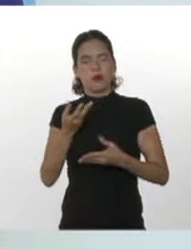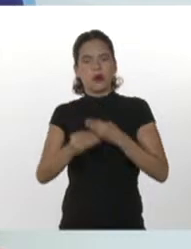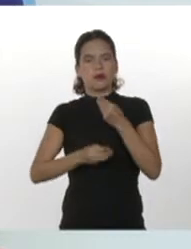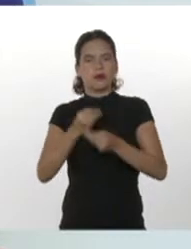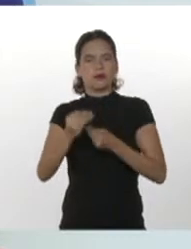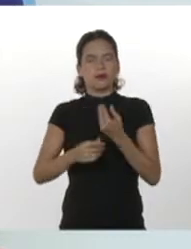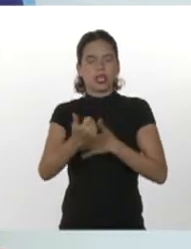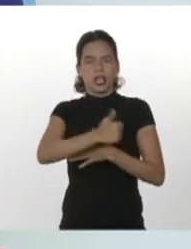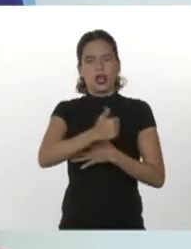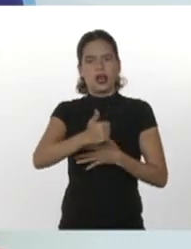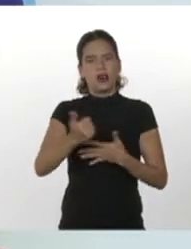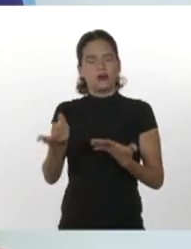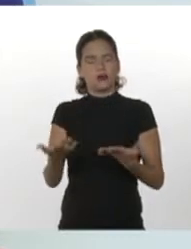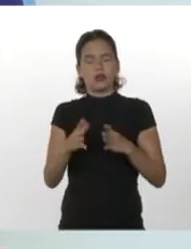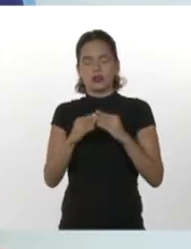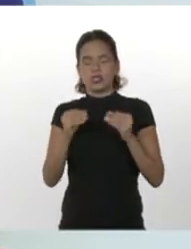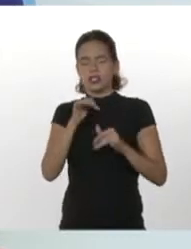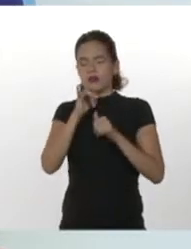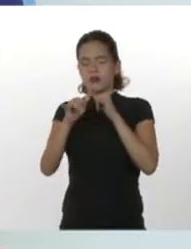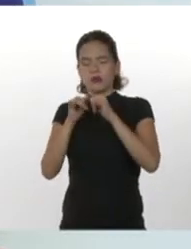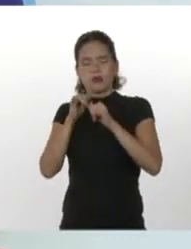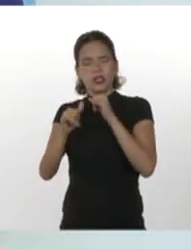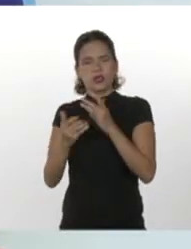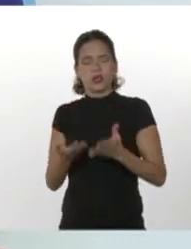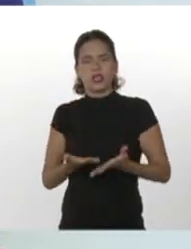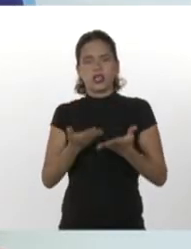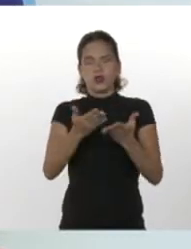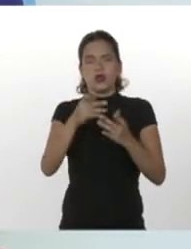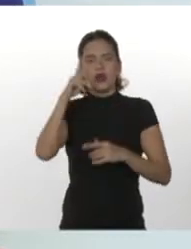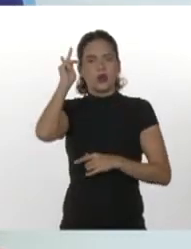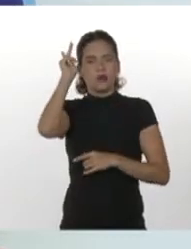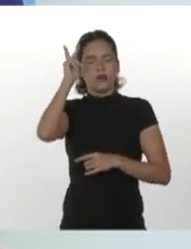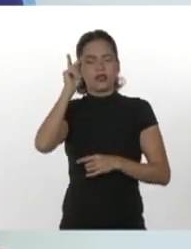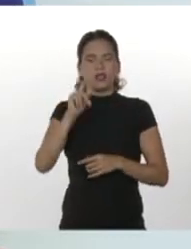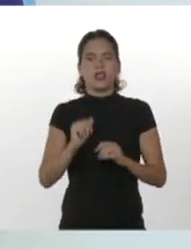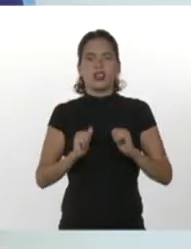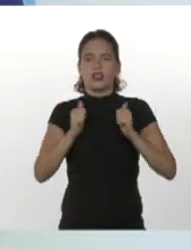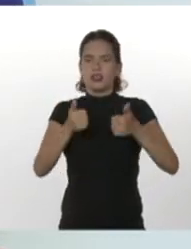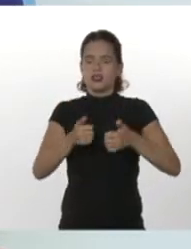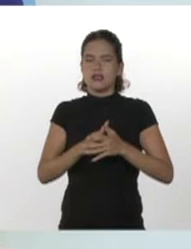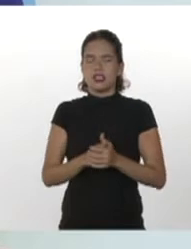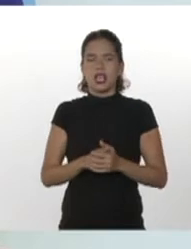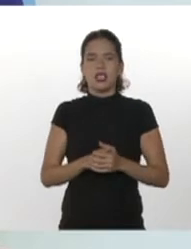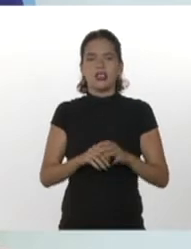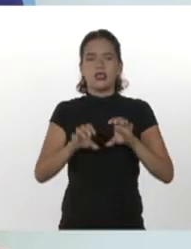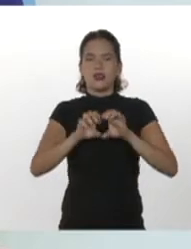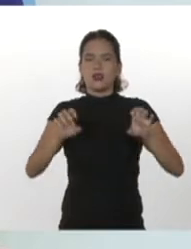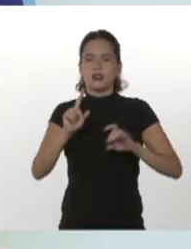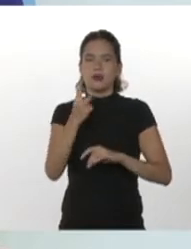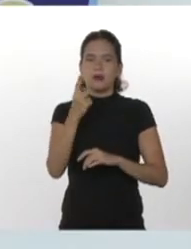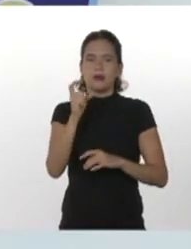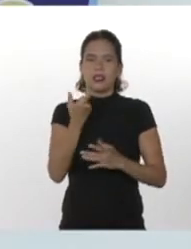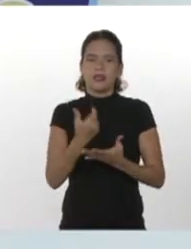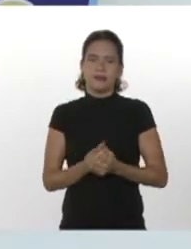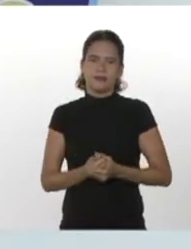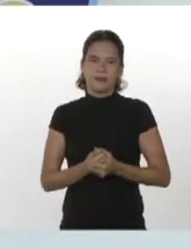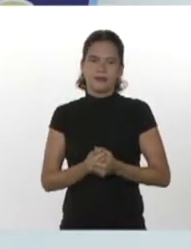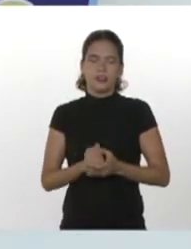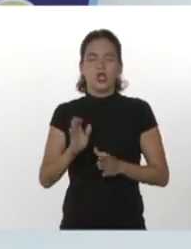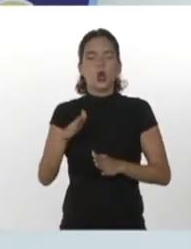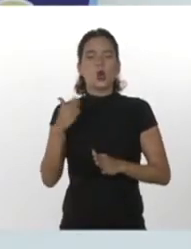cabo cada uno de estos contenidos que nos brindan los docentes de inicial y de educación primaria.